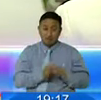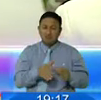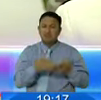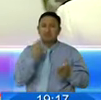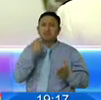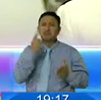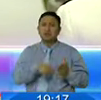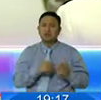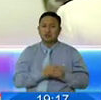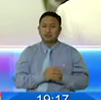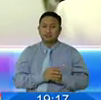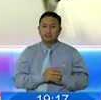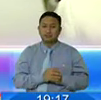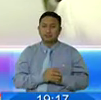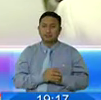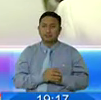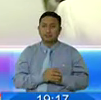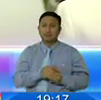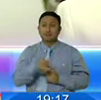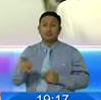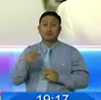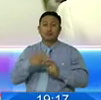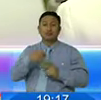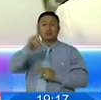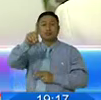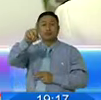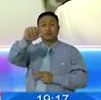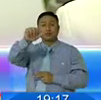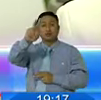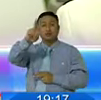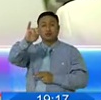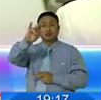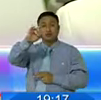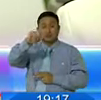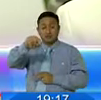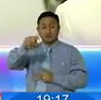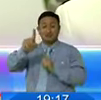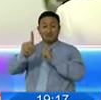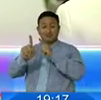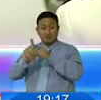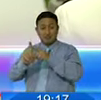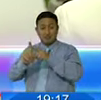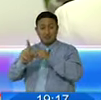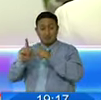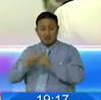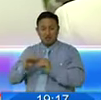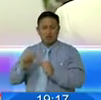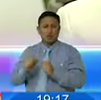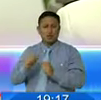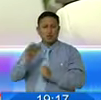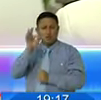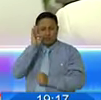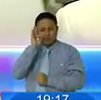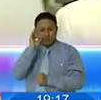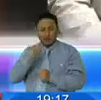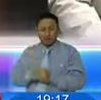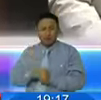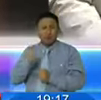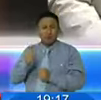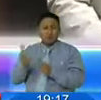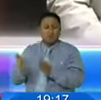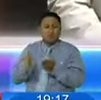único afán de desprestigiar el nombre de David y hacer aparecer que la víctima era un drogadicto que murió en su propia